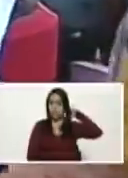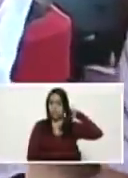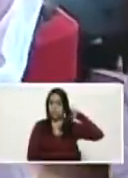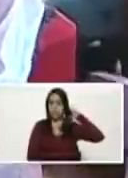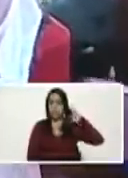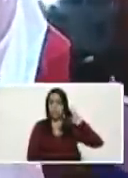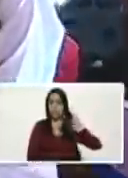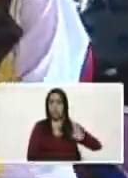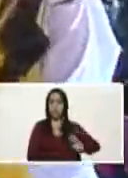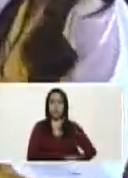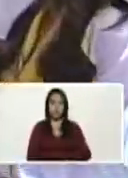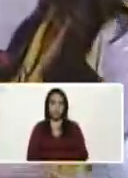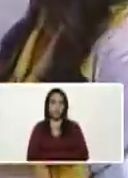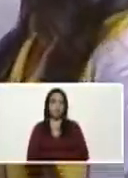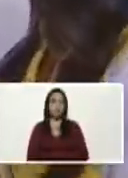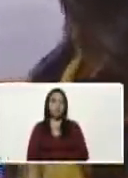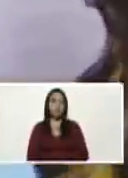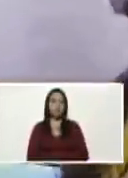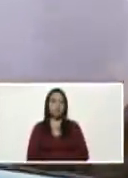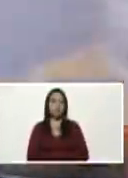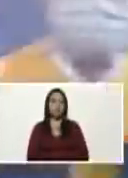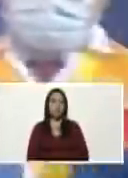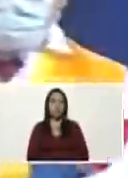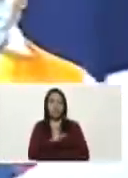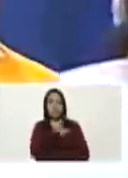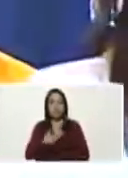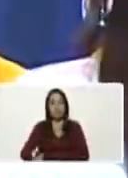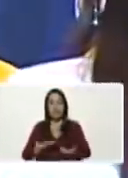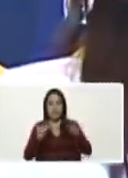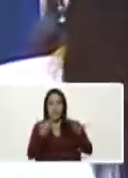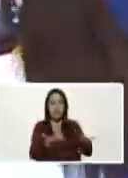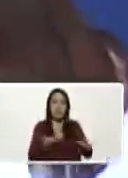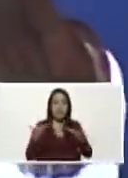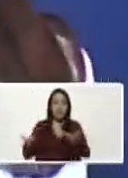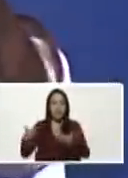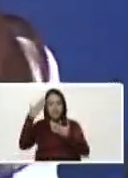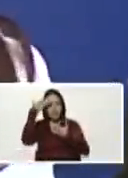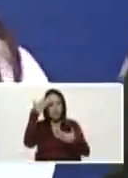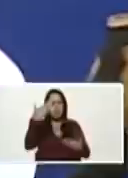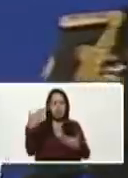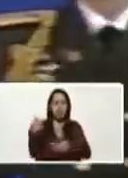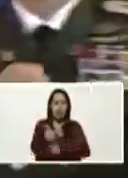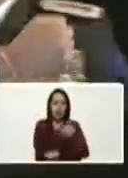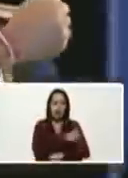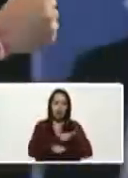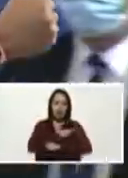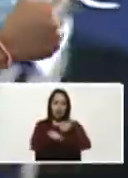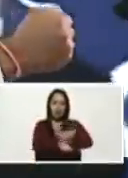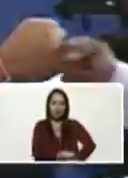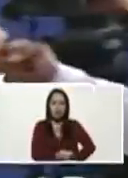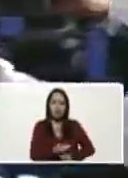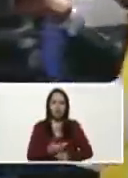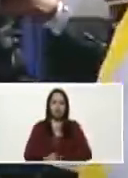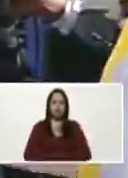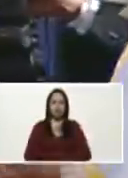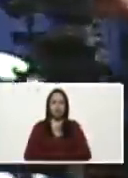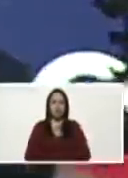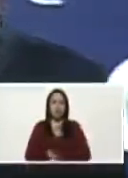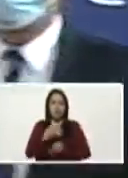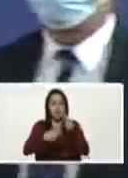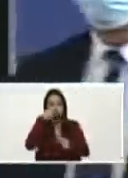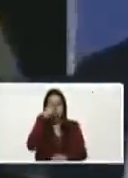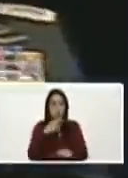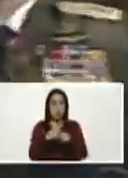saluda a cada uno de los egresados en reconocimiento a su formación académica y los aportes que realizan